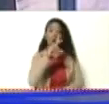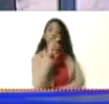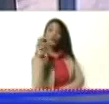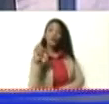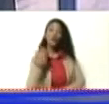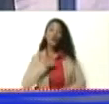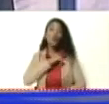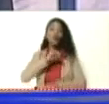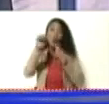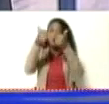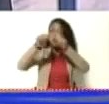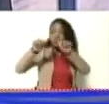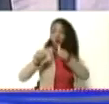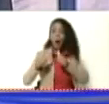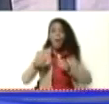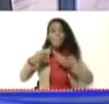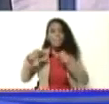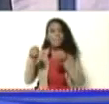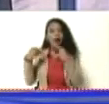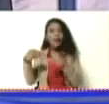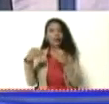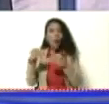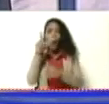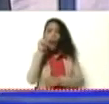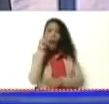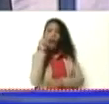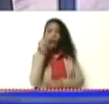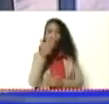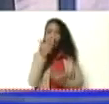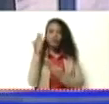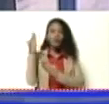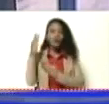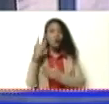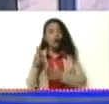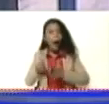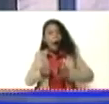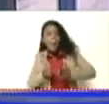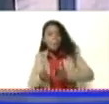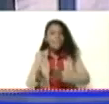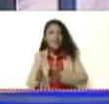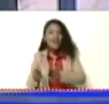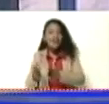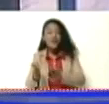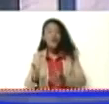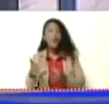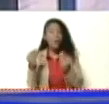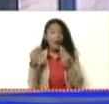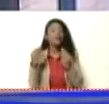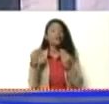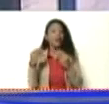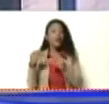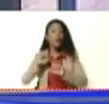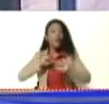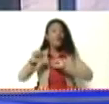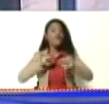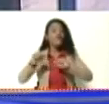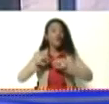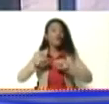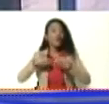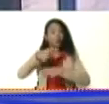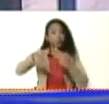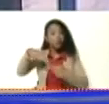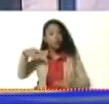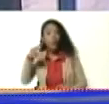nuestro artista plástico Omar Cruz. ¿Cuántos caminos han dado, Omar, en el movimiento bolivariano